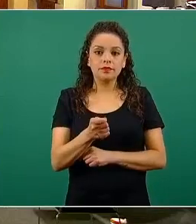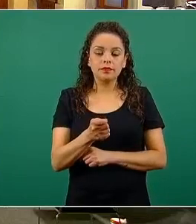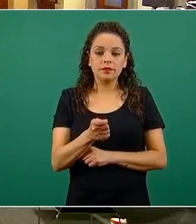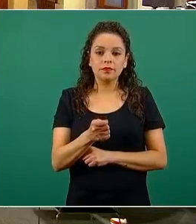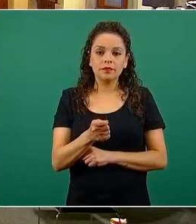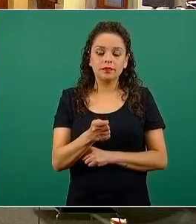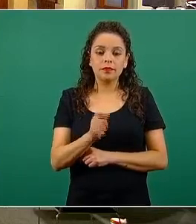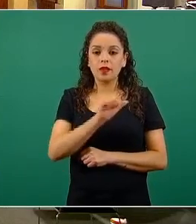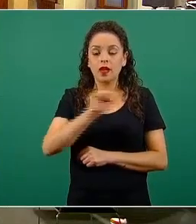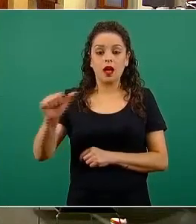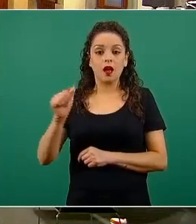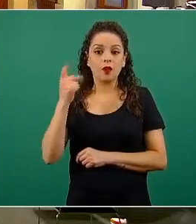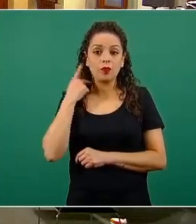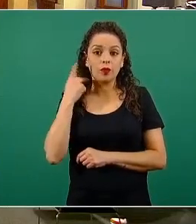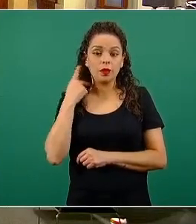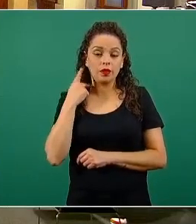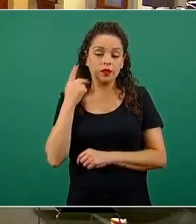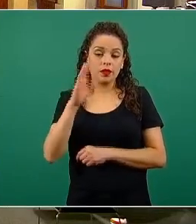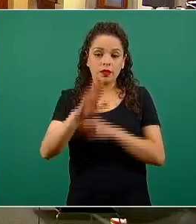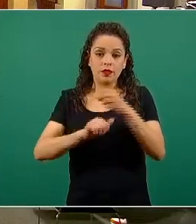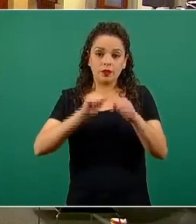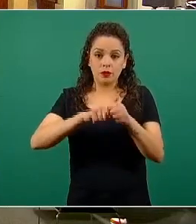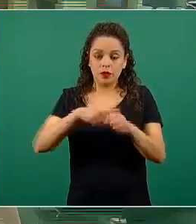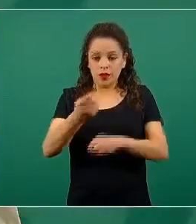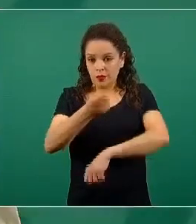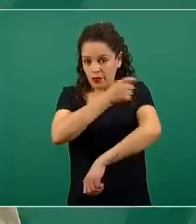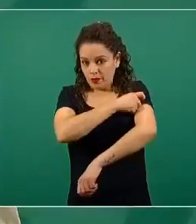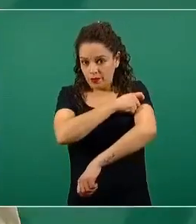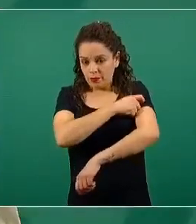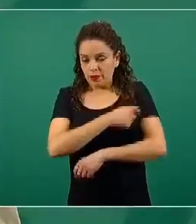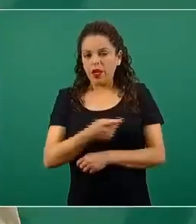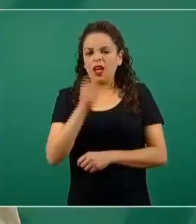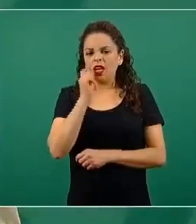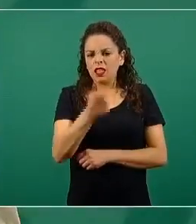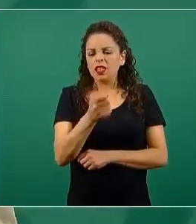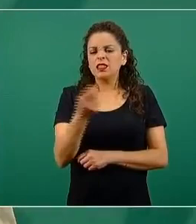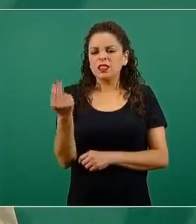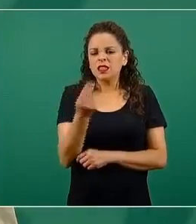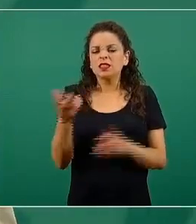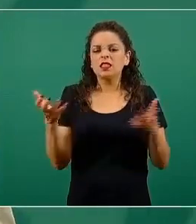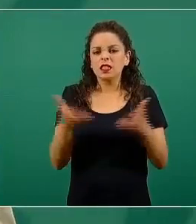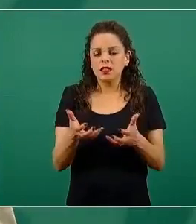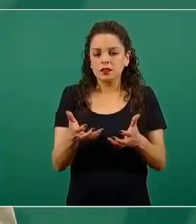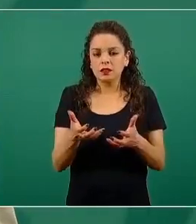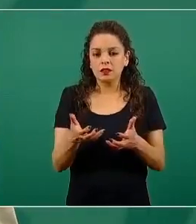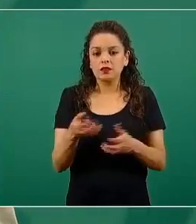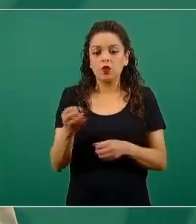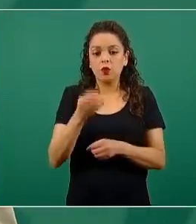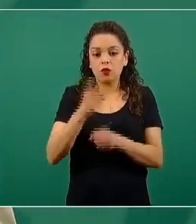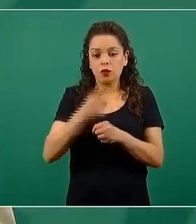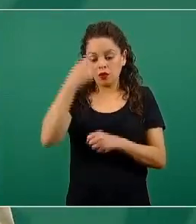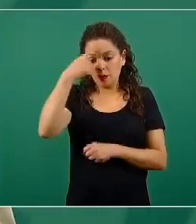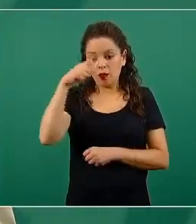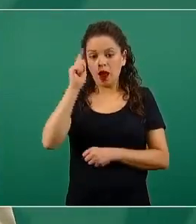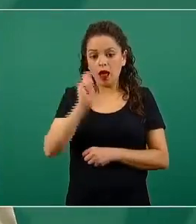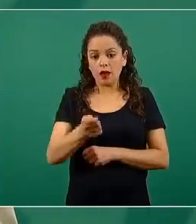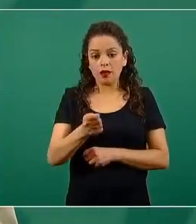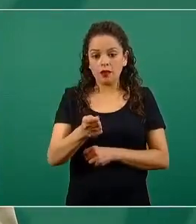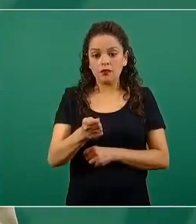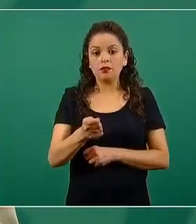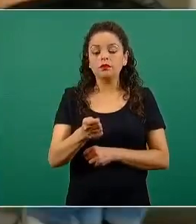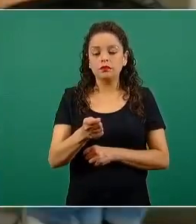la política nacional de vacunación, que lo que busca es la oportunidad de la apertura de